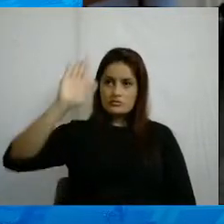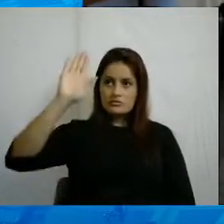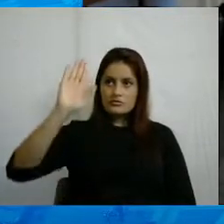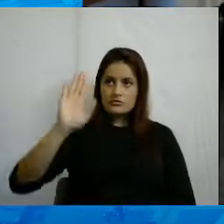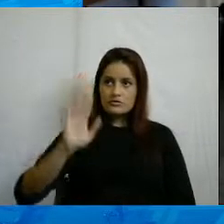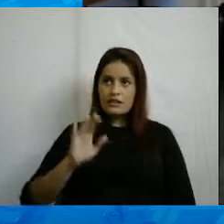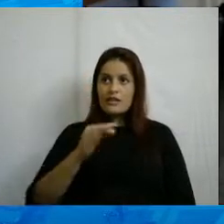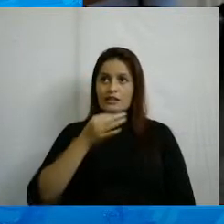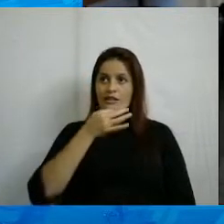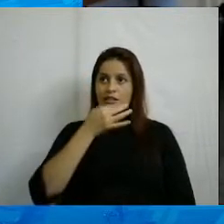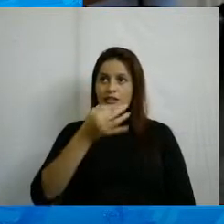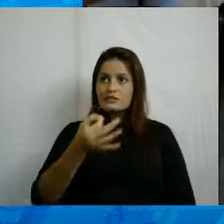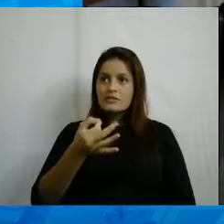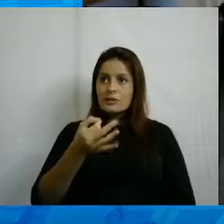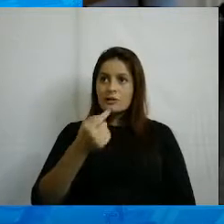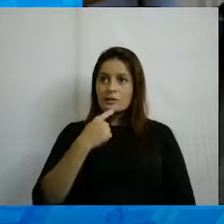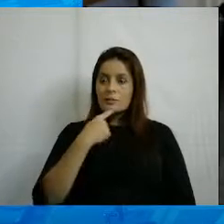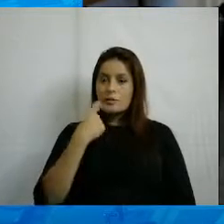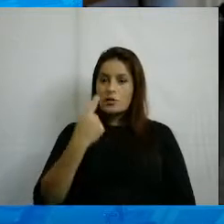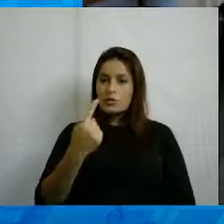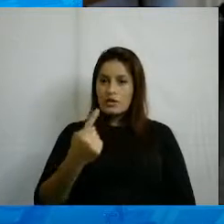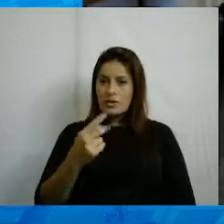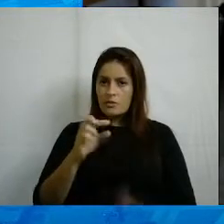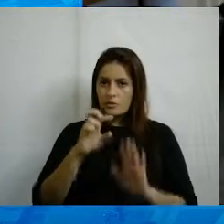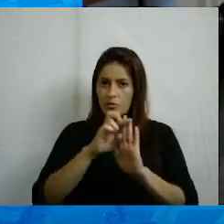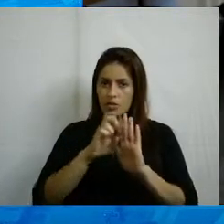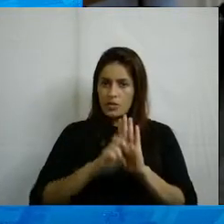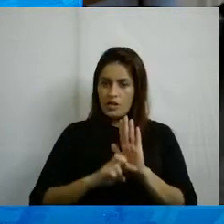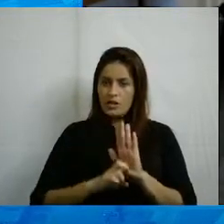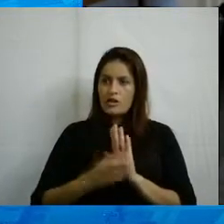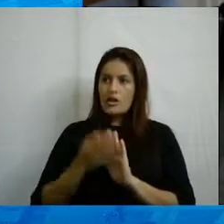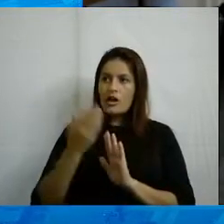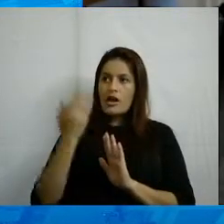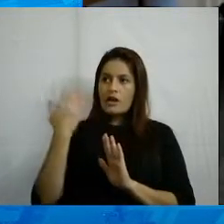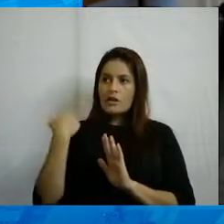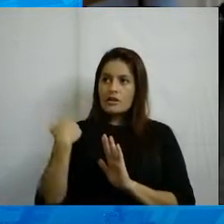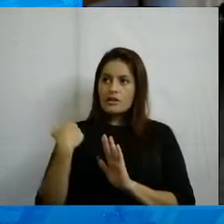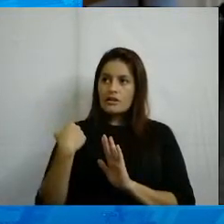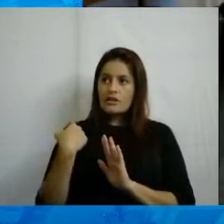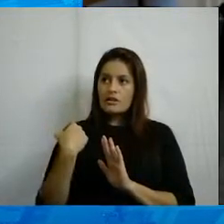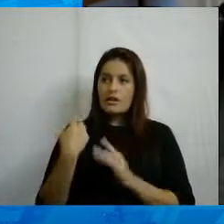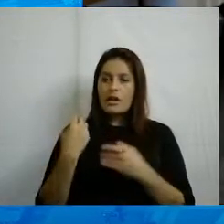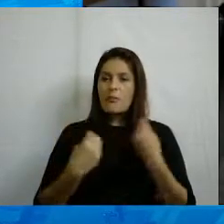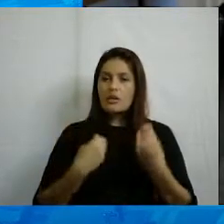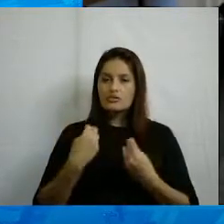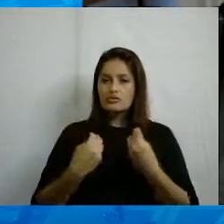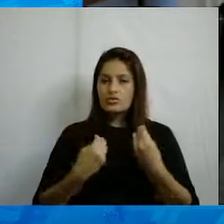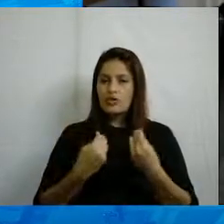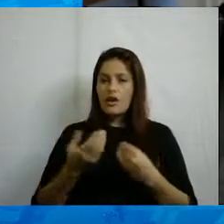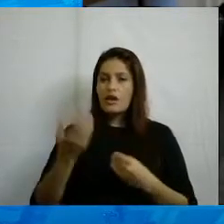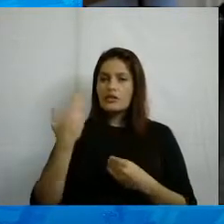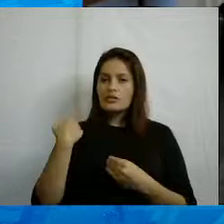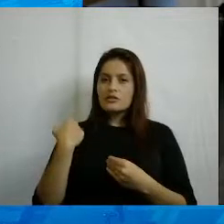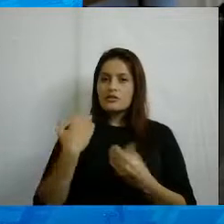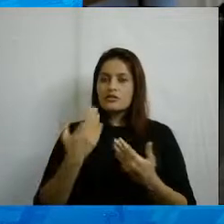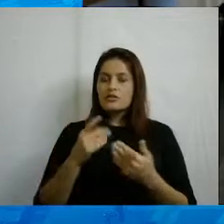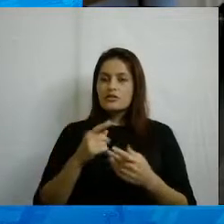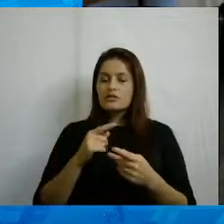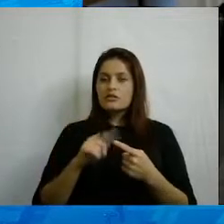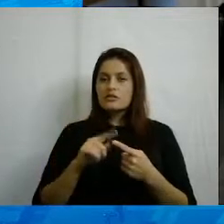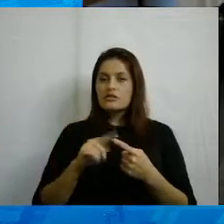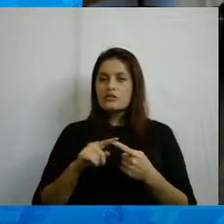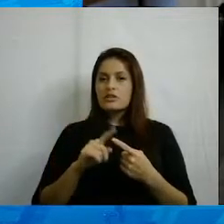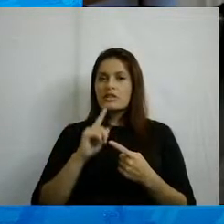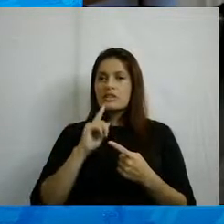Gracias, alcaldesa. El preguntar, este es un proyecto que venía de la administración anterior, entiendo, ¿cierto? ¿Qué pasó en el trayecto? Y lo otro,